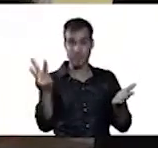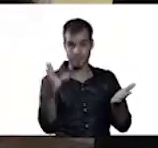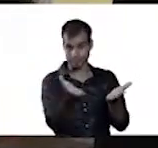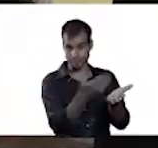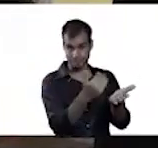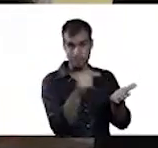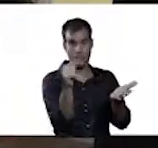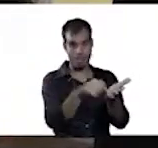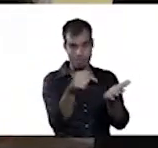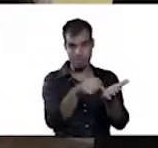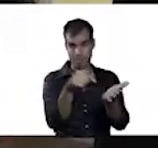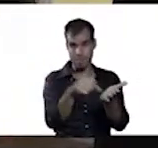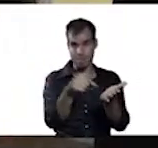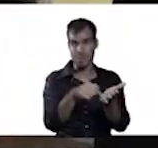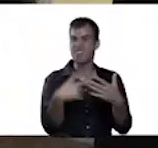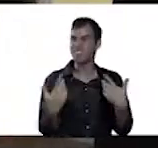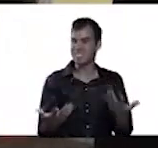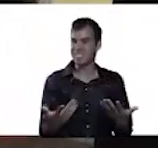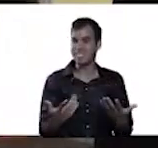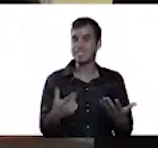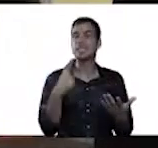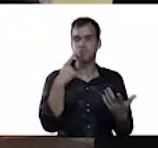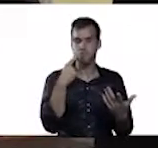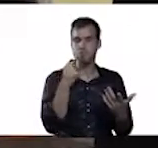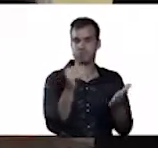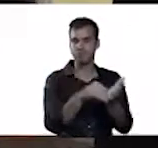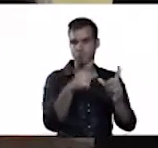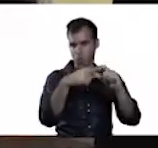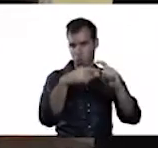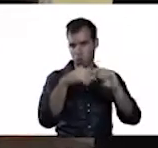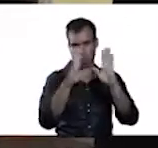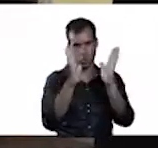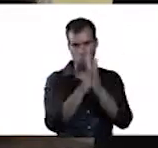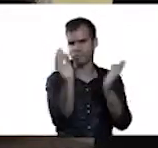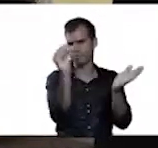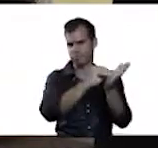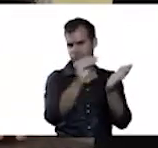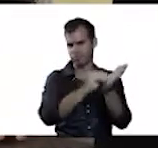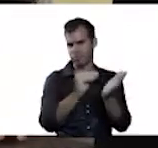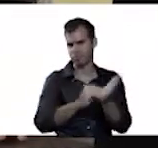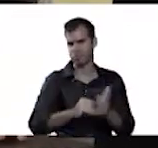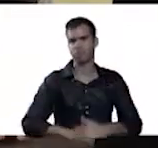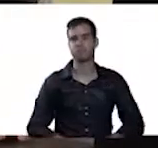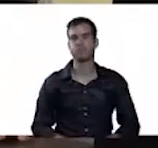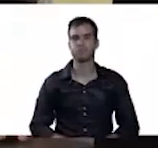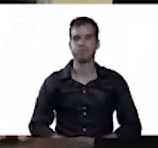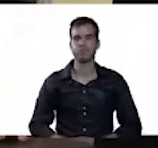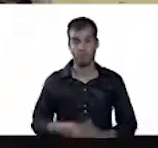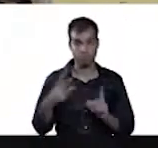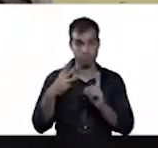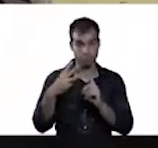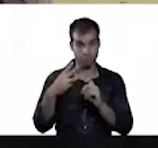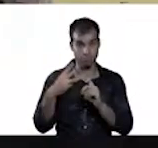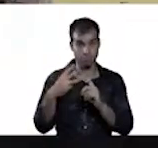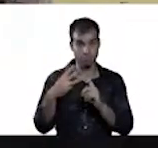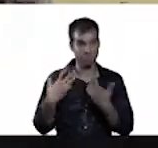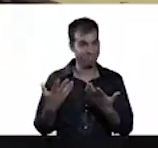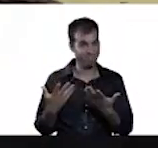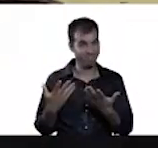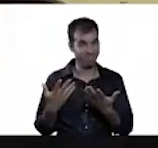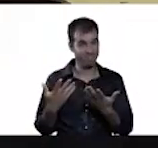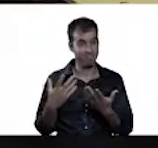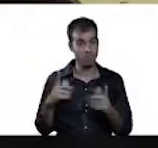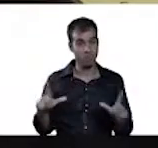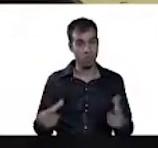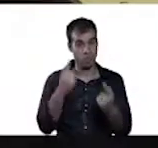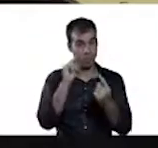la 53 del libro de texto encontrarán todo el contenido desarrollado. El